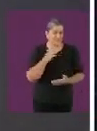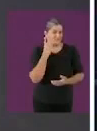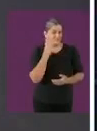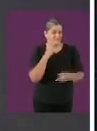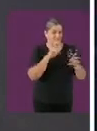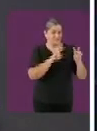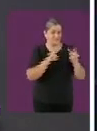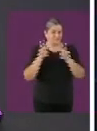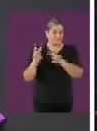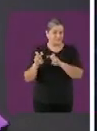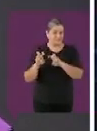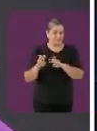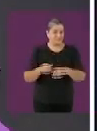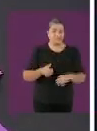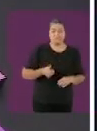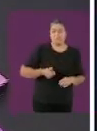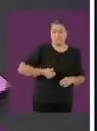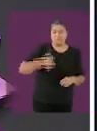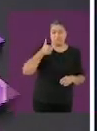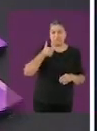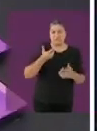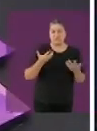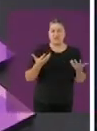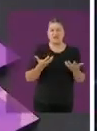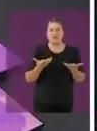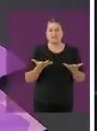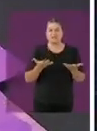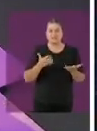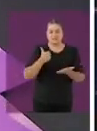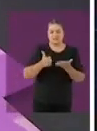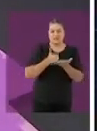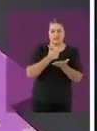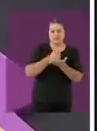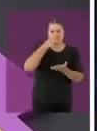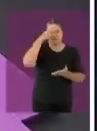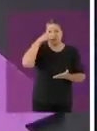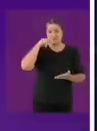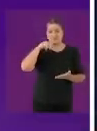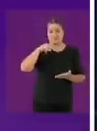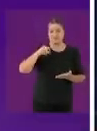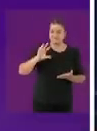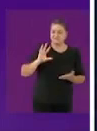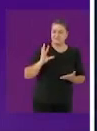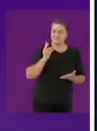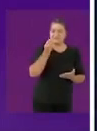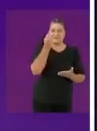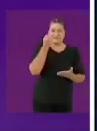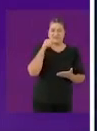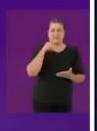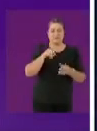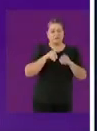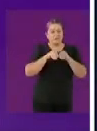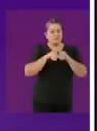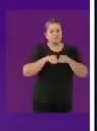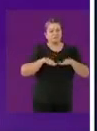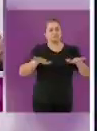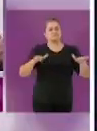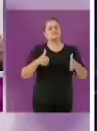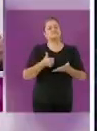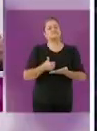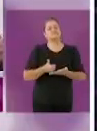cual el país tuvo mucha atención en este acuerdo que llamó corrupto Claudia Shan en el cual se